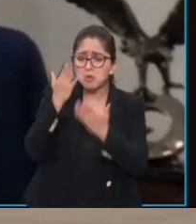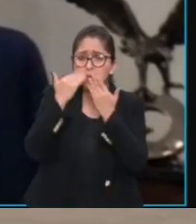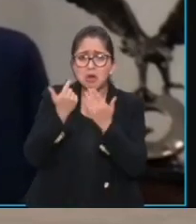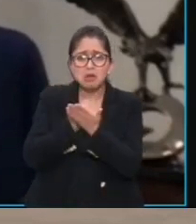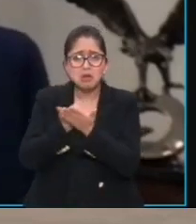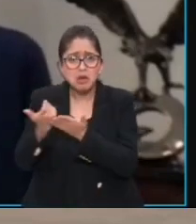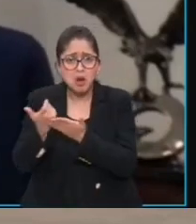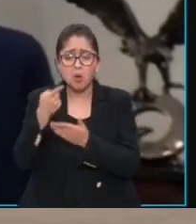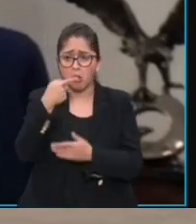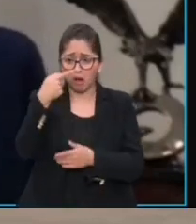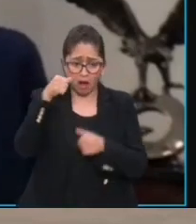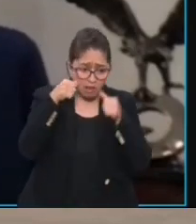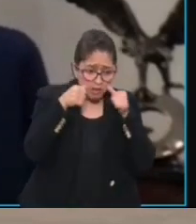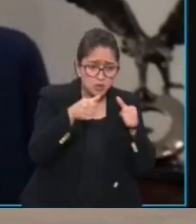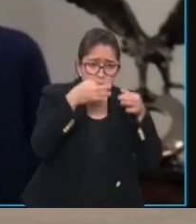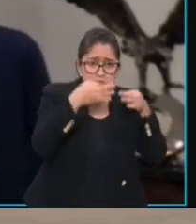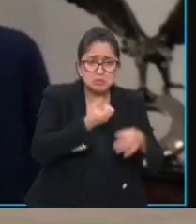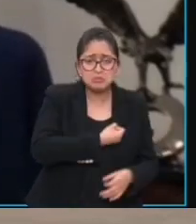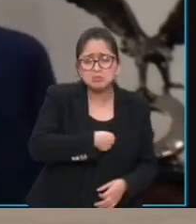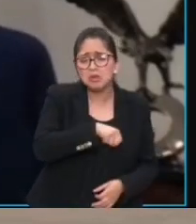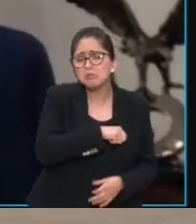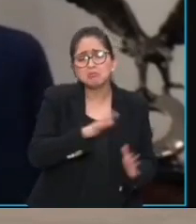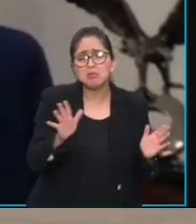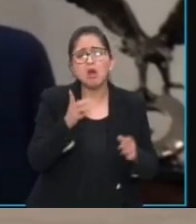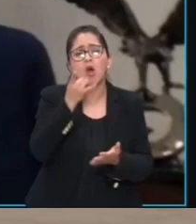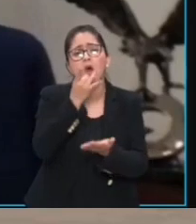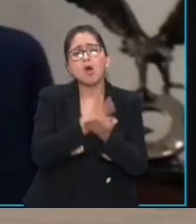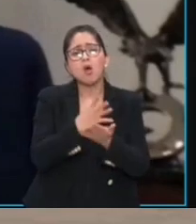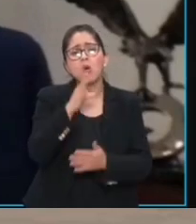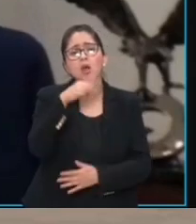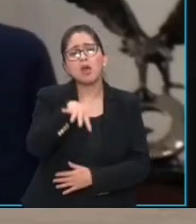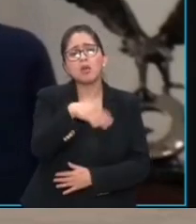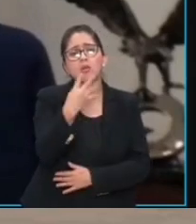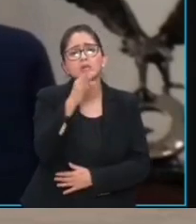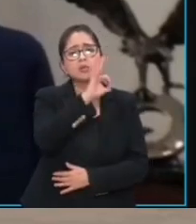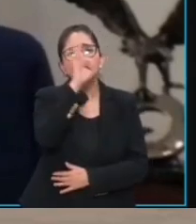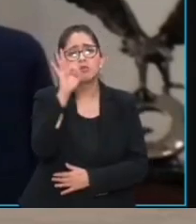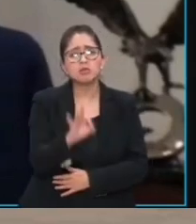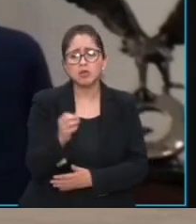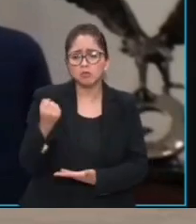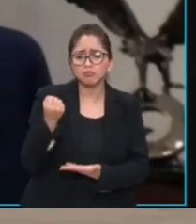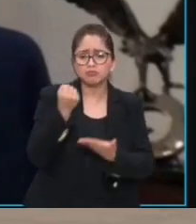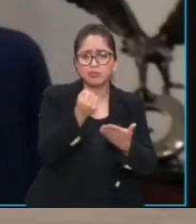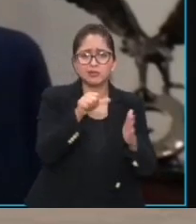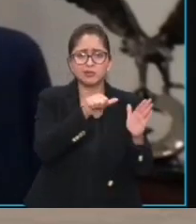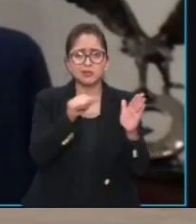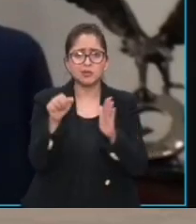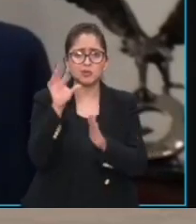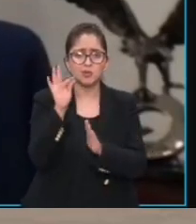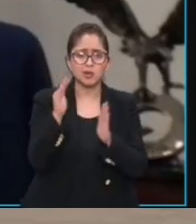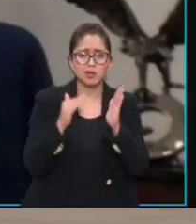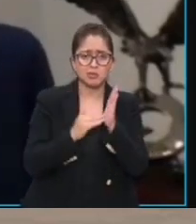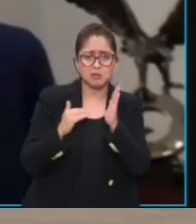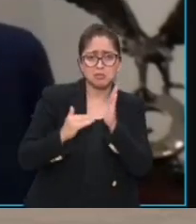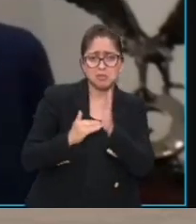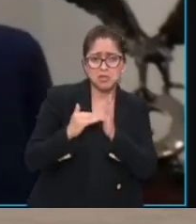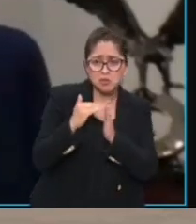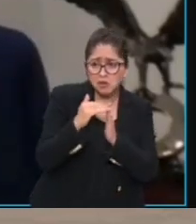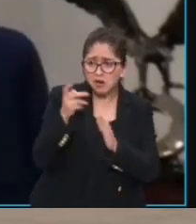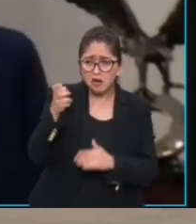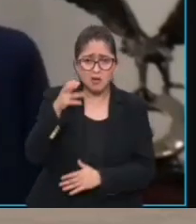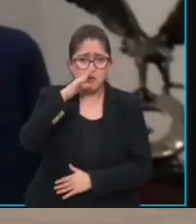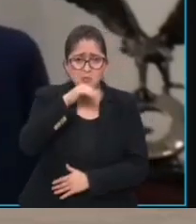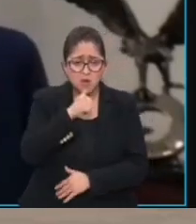tiene capacidad y, sobre todo, apenas tiene el 14% del presupuesto de estos 640 mil millones de pesos. Ha sido incapaz